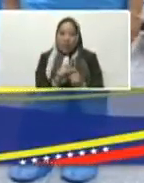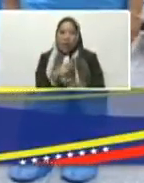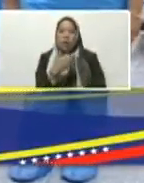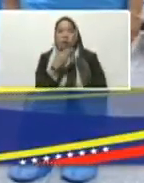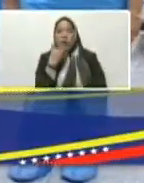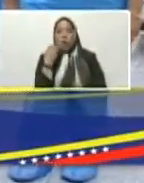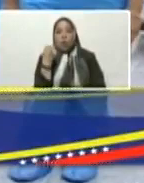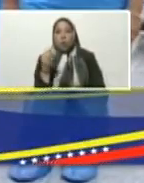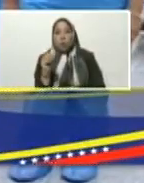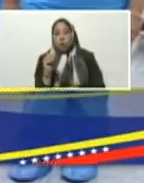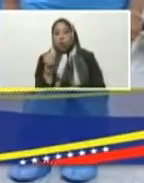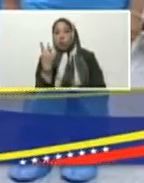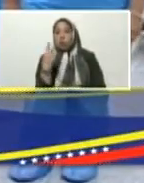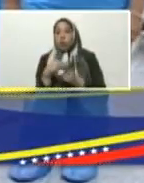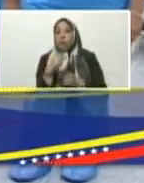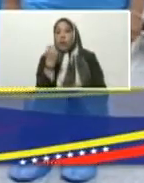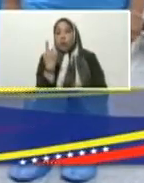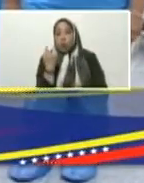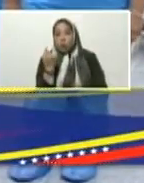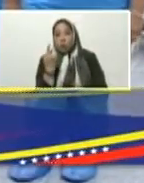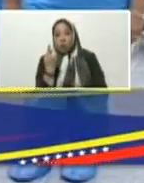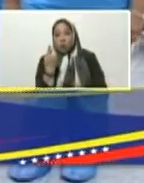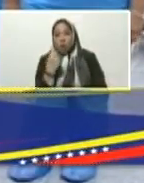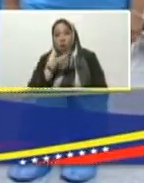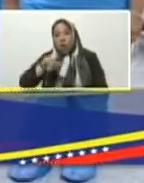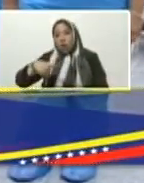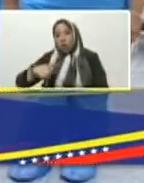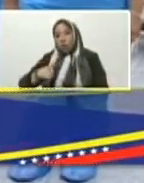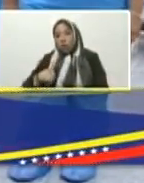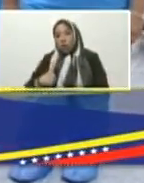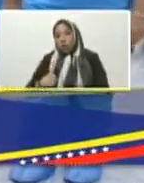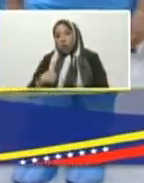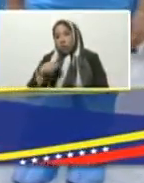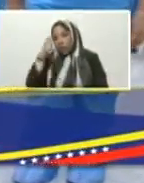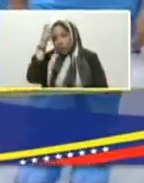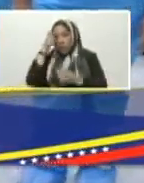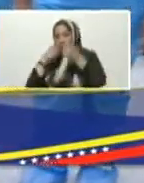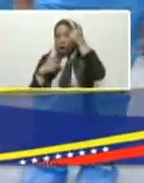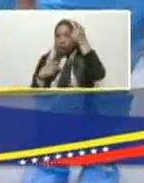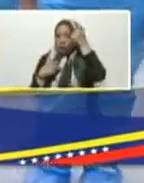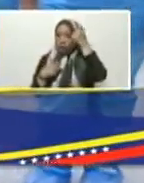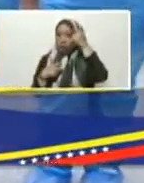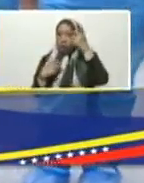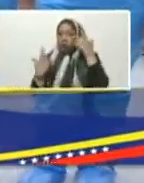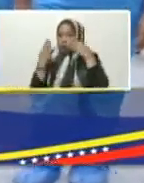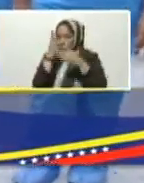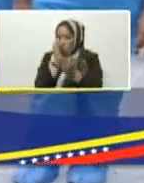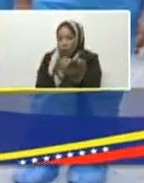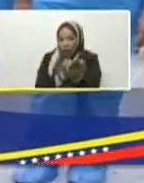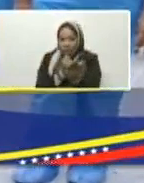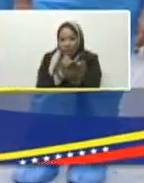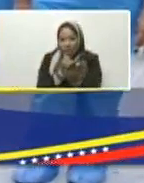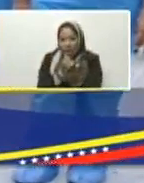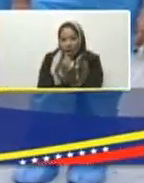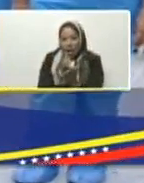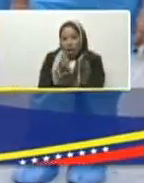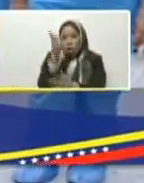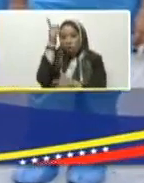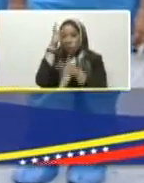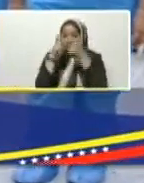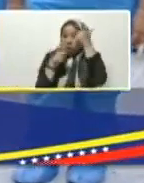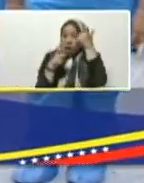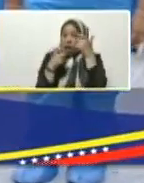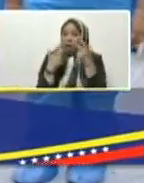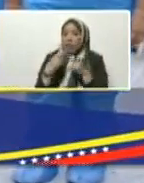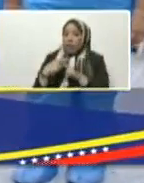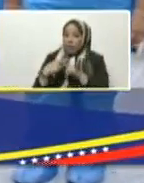en el 2011 por nuestro comandante eterno Hugo Chávez, como un regalo pues al pueblo de Yaracuy y al pueblo